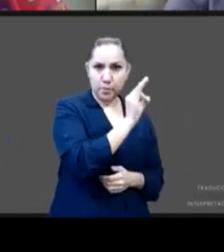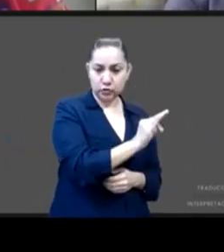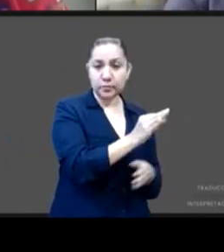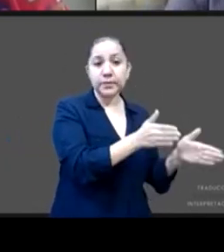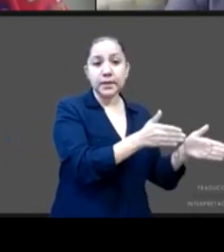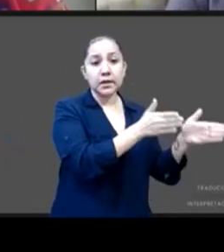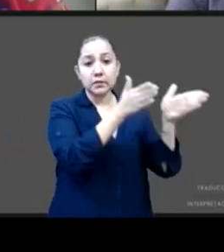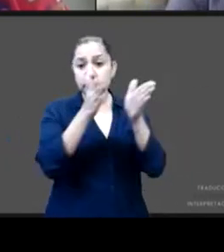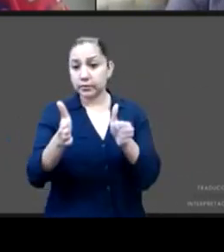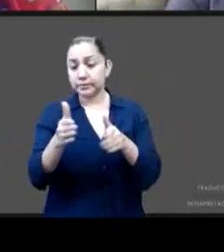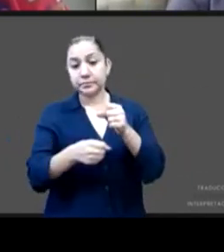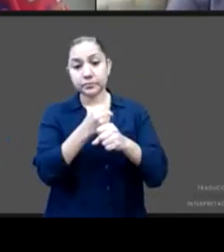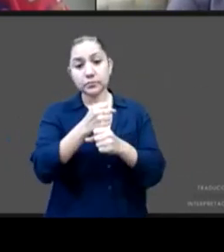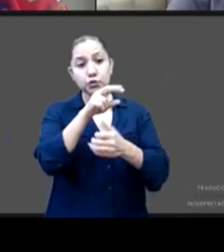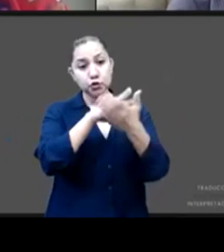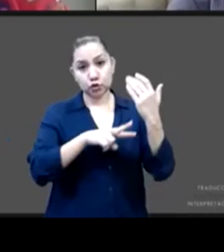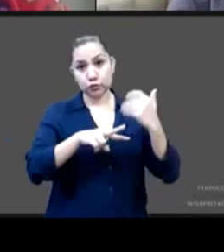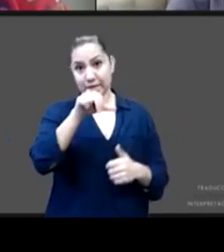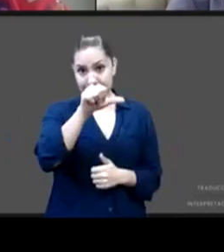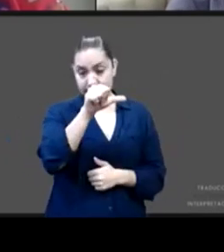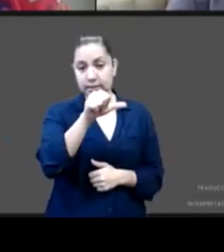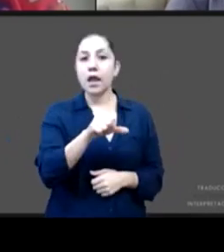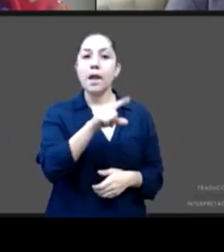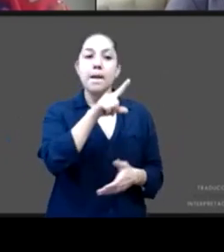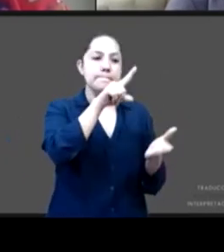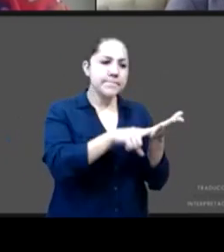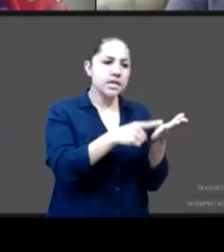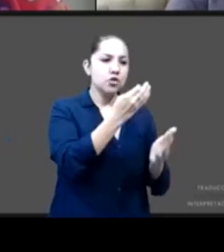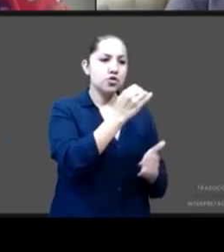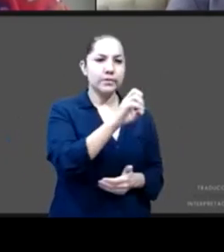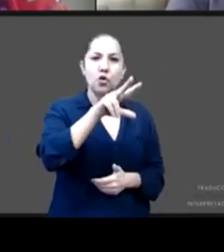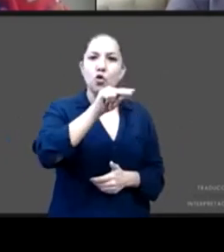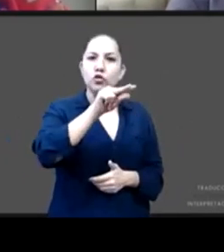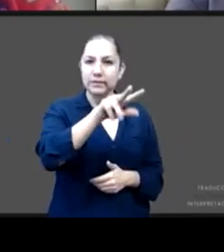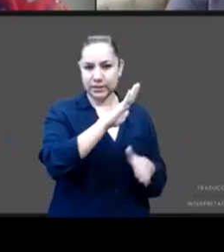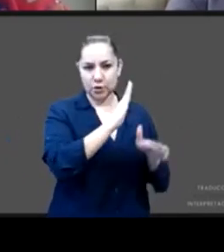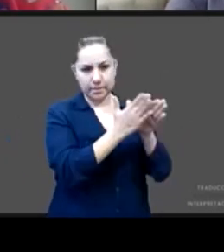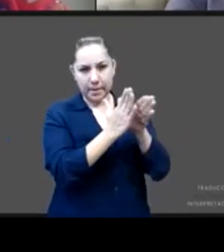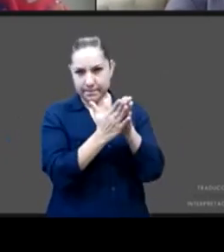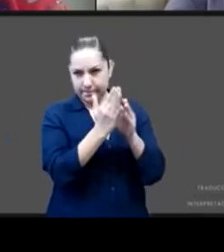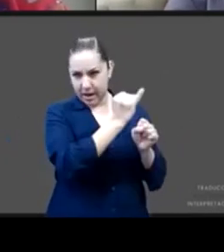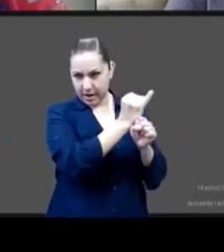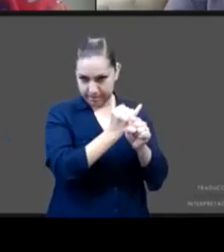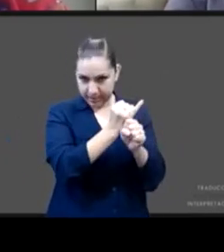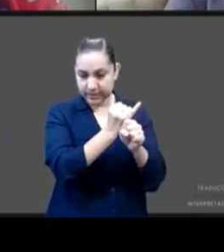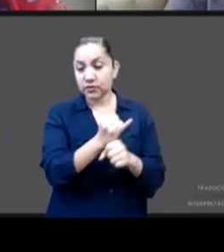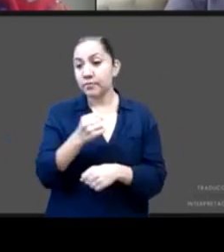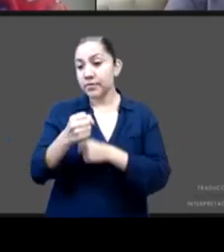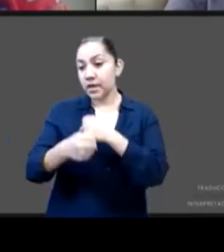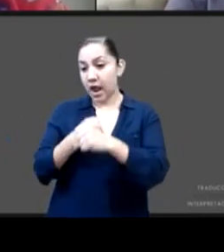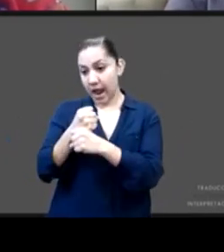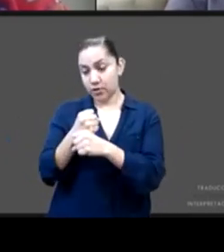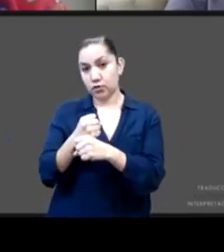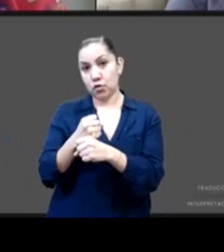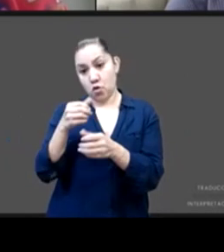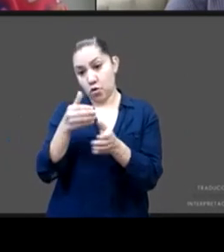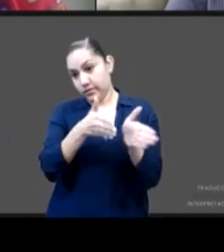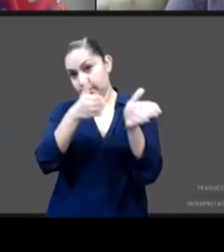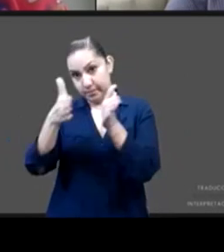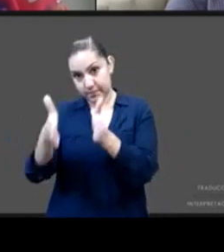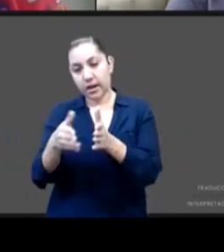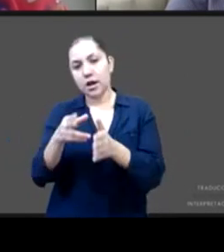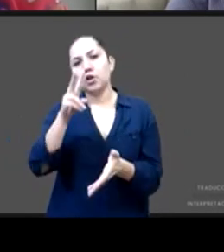2016 1.285. En el año 2019 tuvimos 670, hubo una